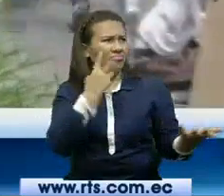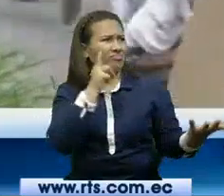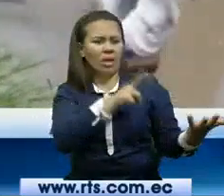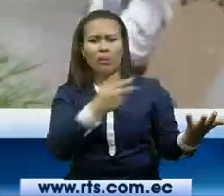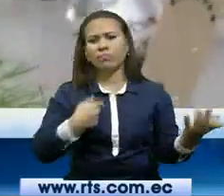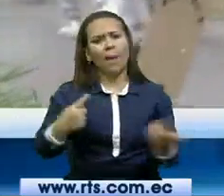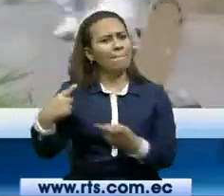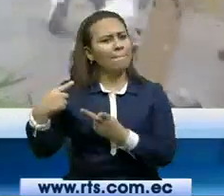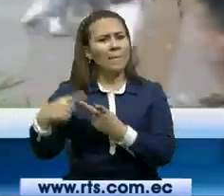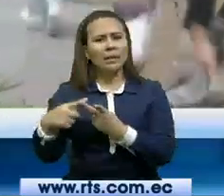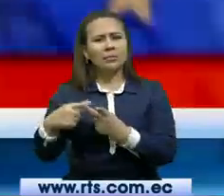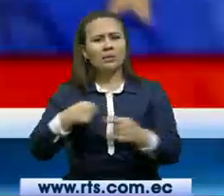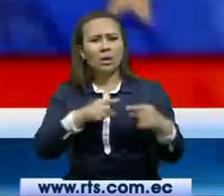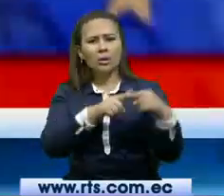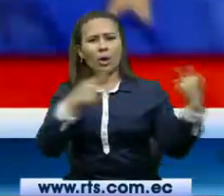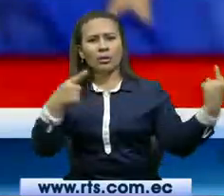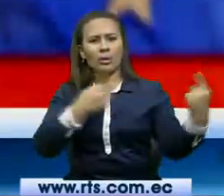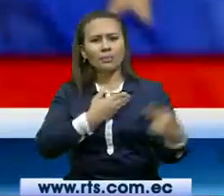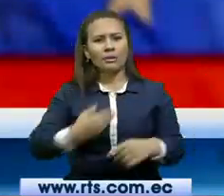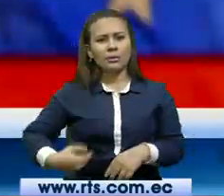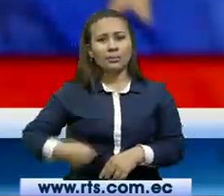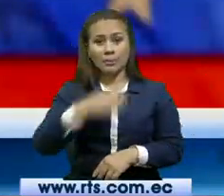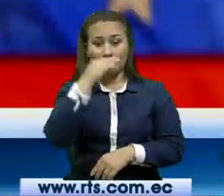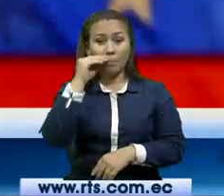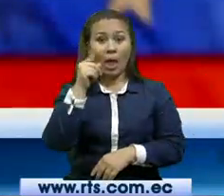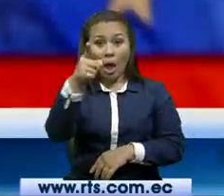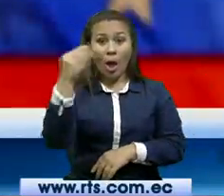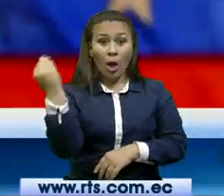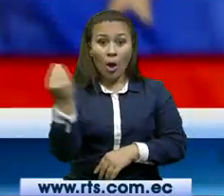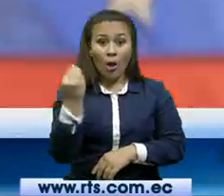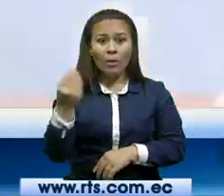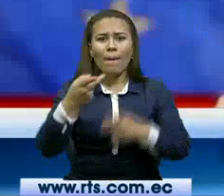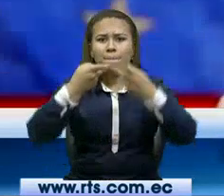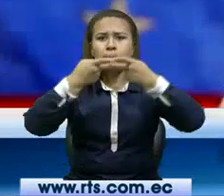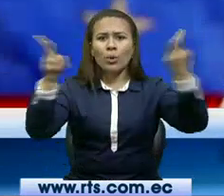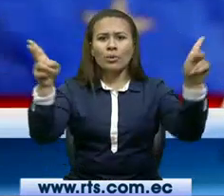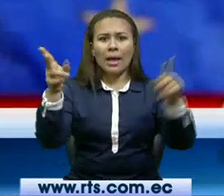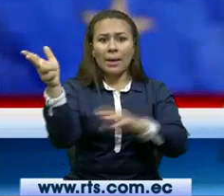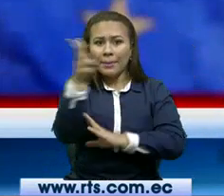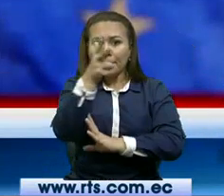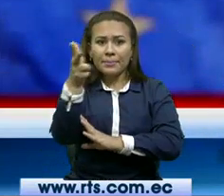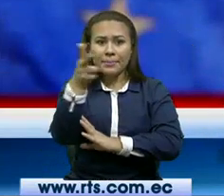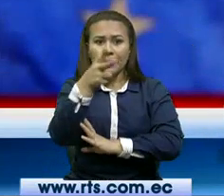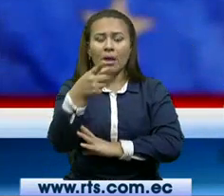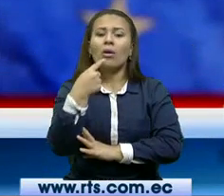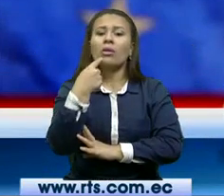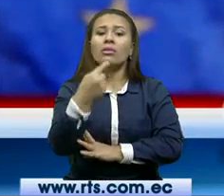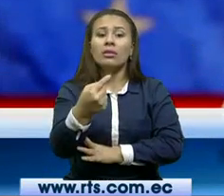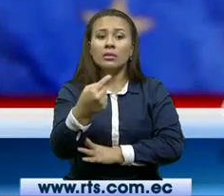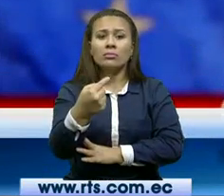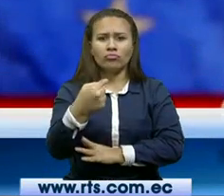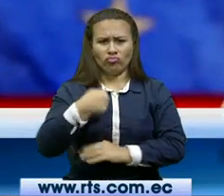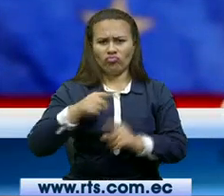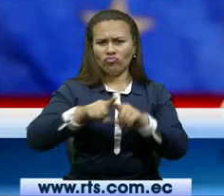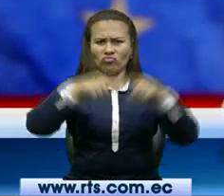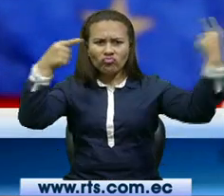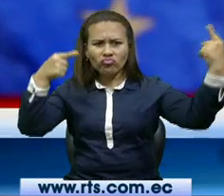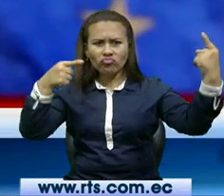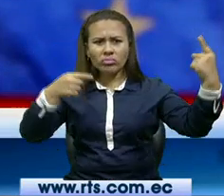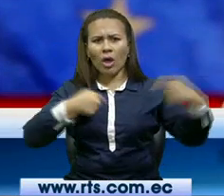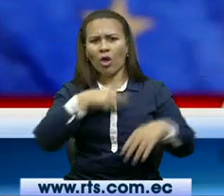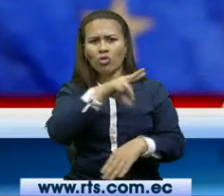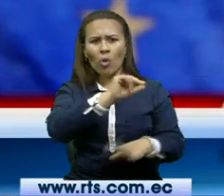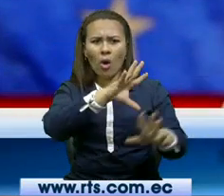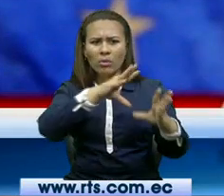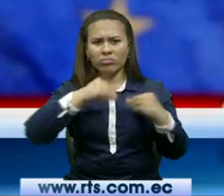en contra del chavismo. La joven militar publicó un video en redes sociales en el que se declara en rebeldía al gobierno